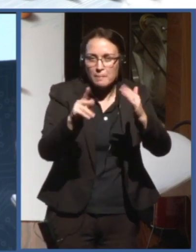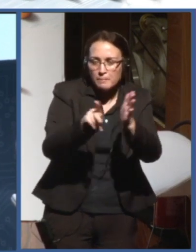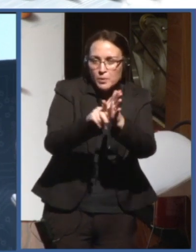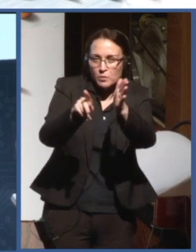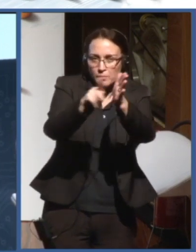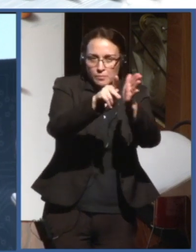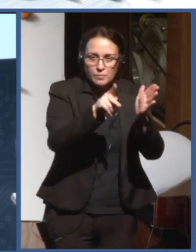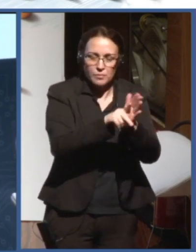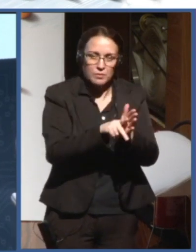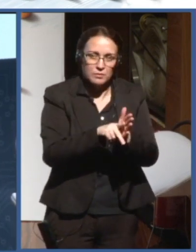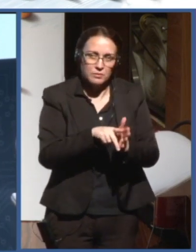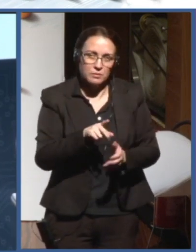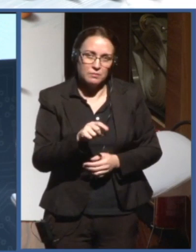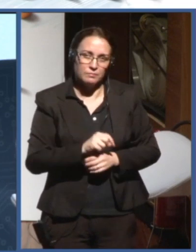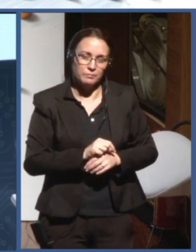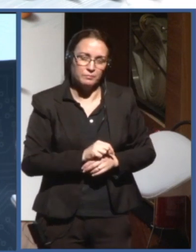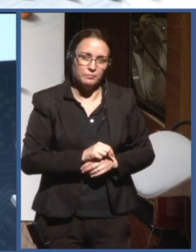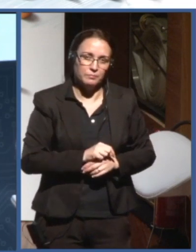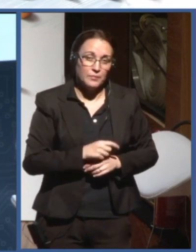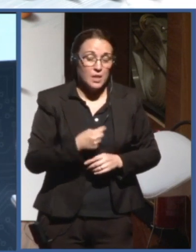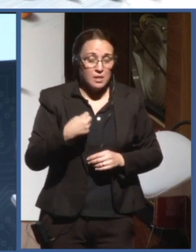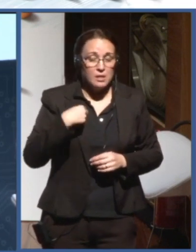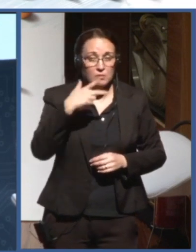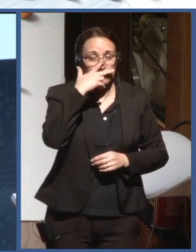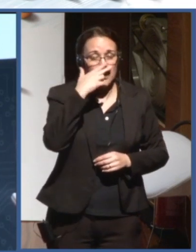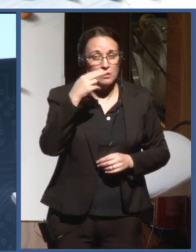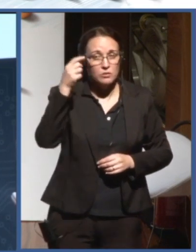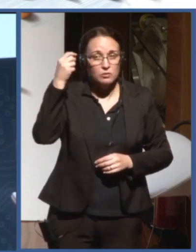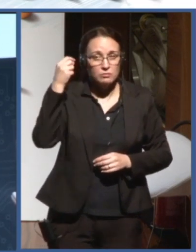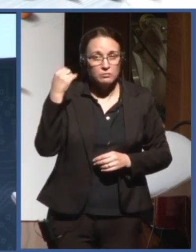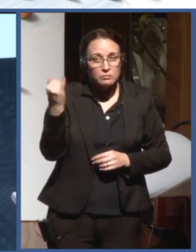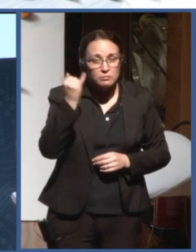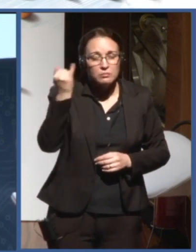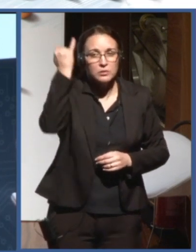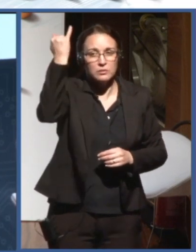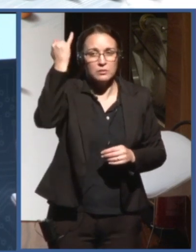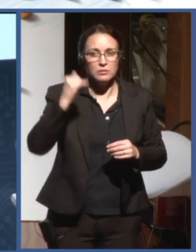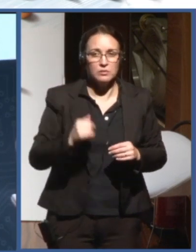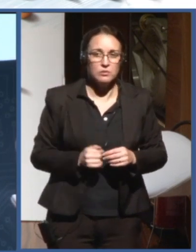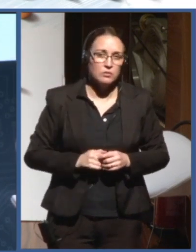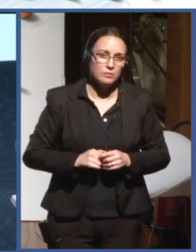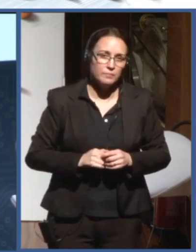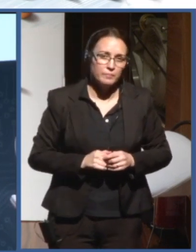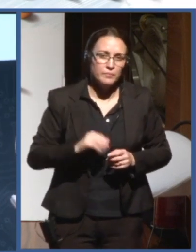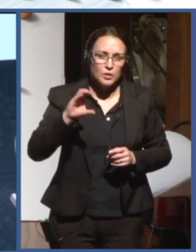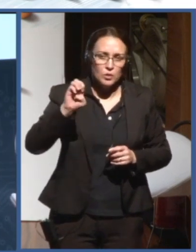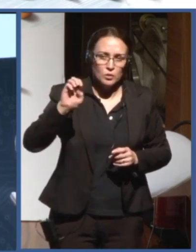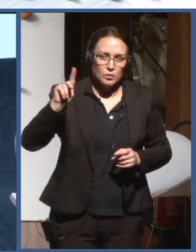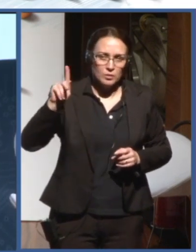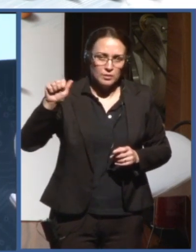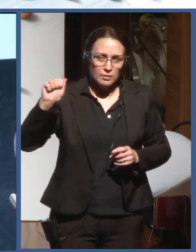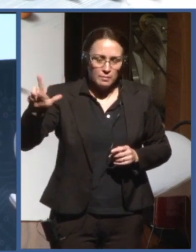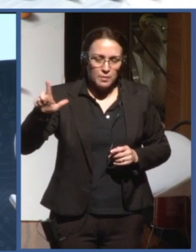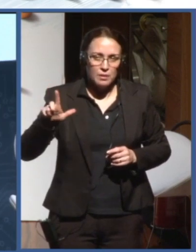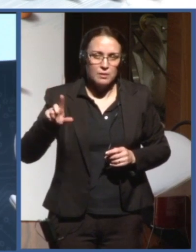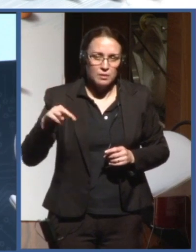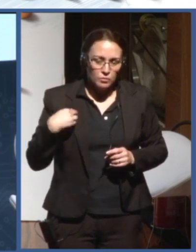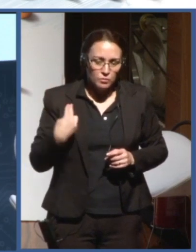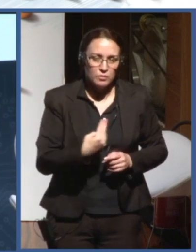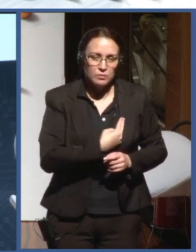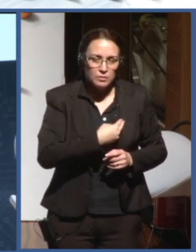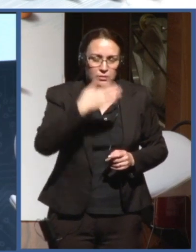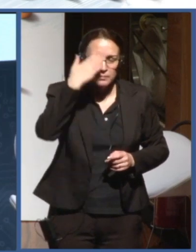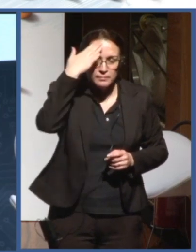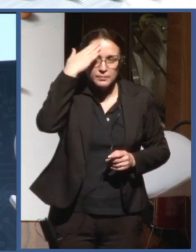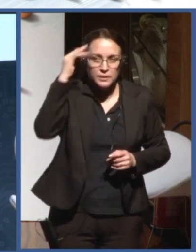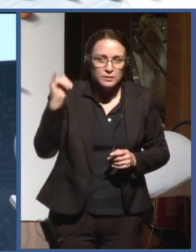nosotros desde CEPAL hacer un monitoreo que estamos haciendo ese trabajo desde la parte de transformación digital, ahora enfocada